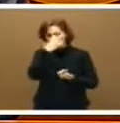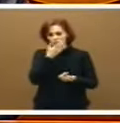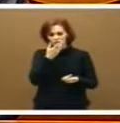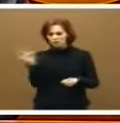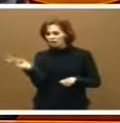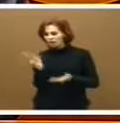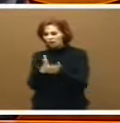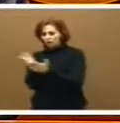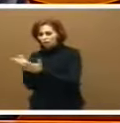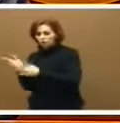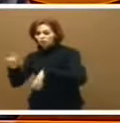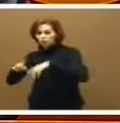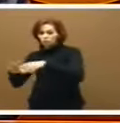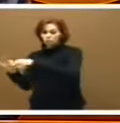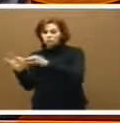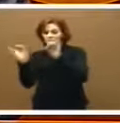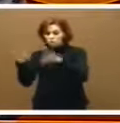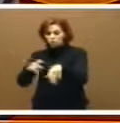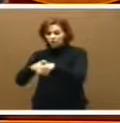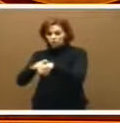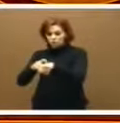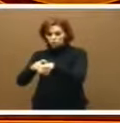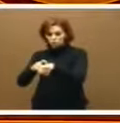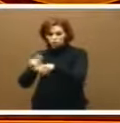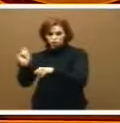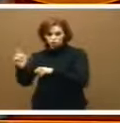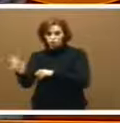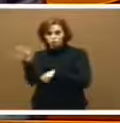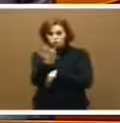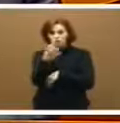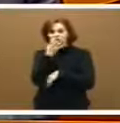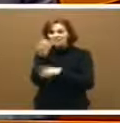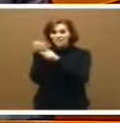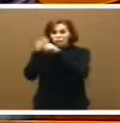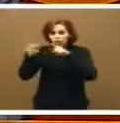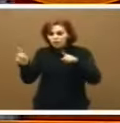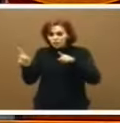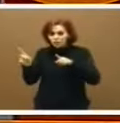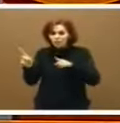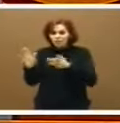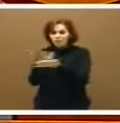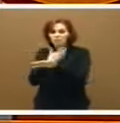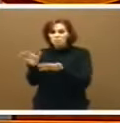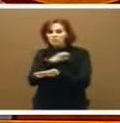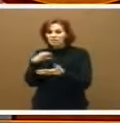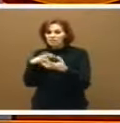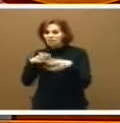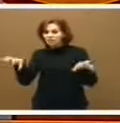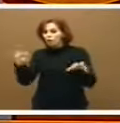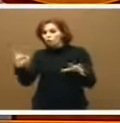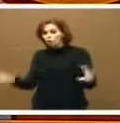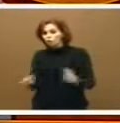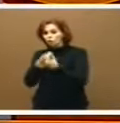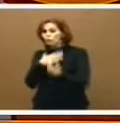referidas a la misma tipología de retribuciones o bien si eran distintas e independientes entre sí. En caso